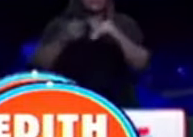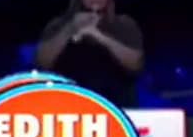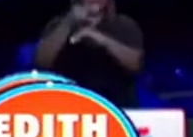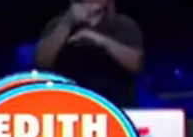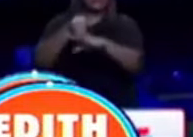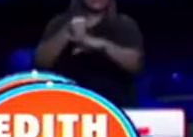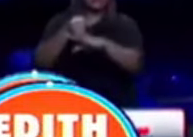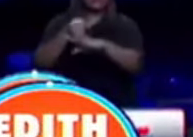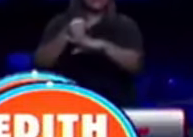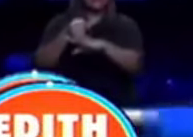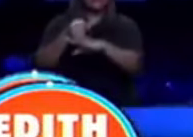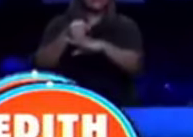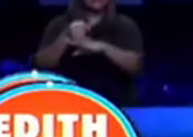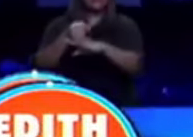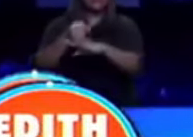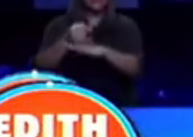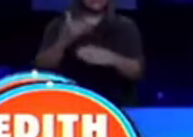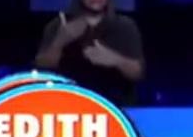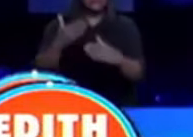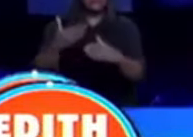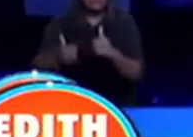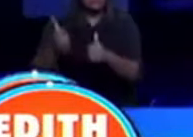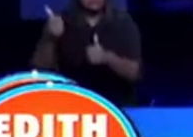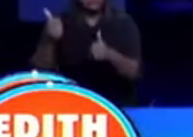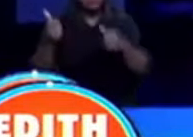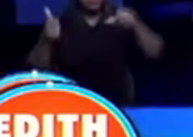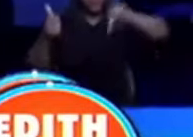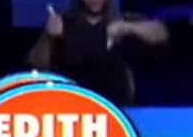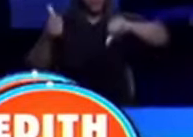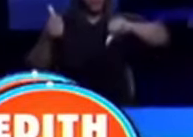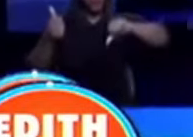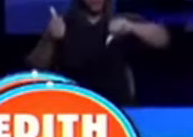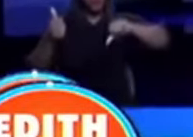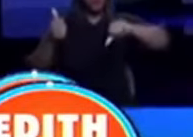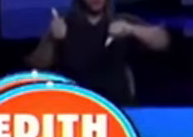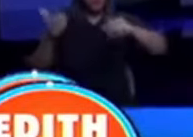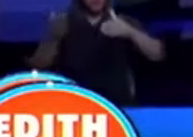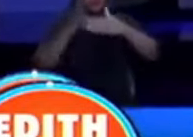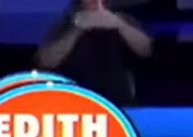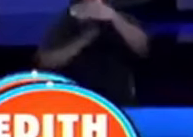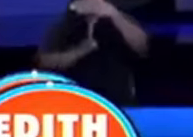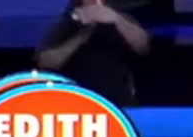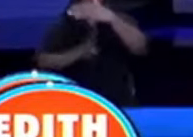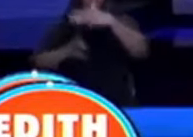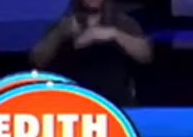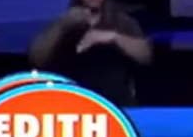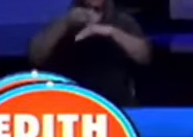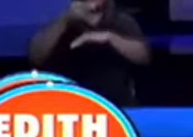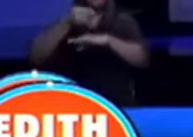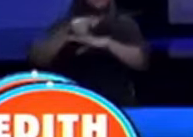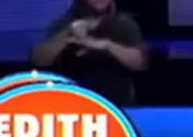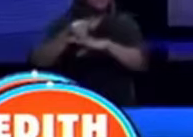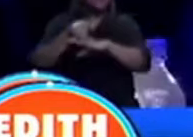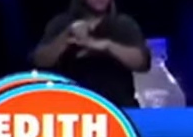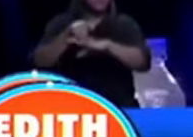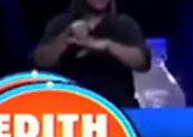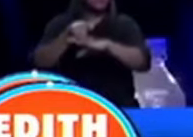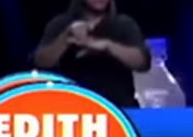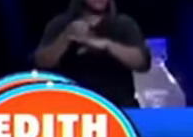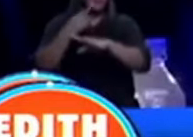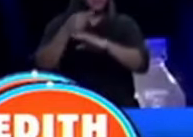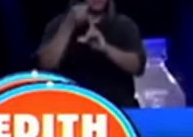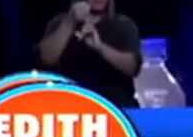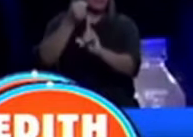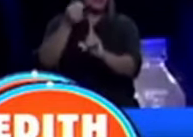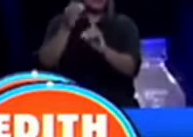¿Está a favor o en contra de legislar para regularizar la situación social de la inmigración haitiana, considerando que actualmente tiene